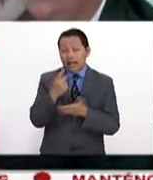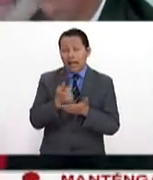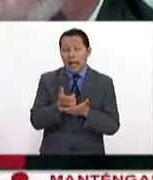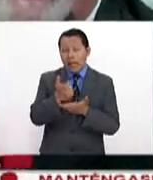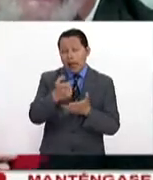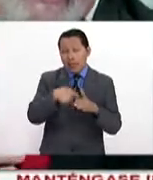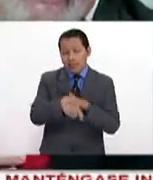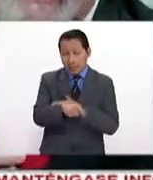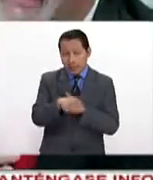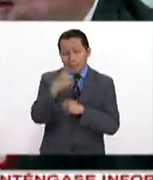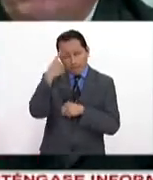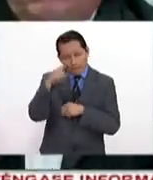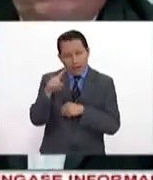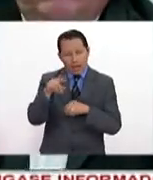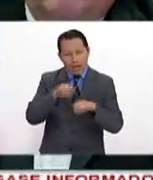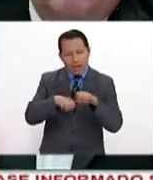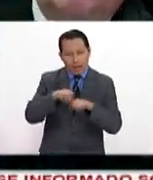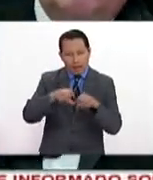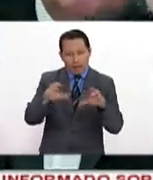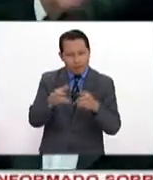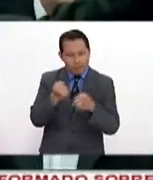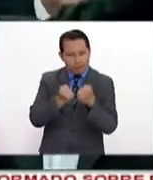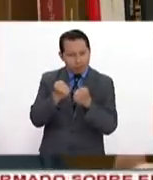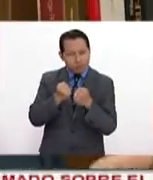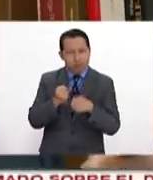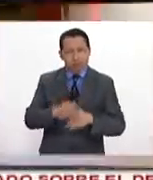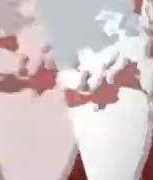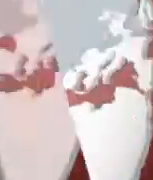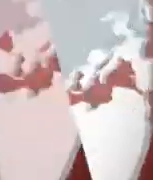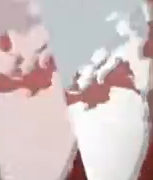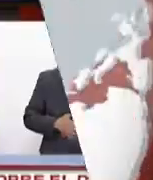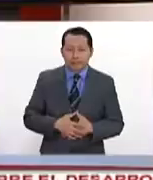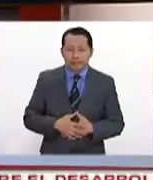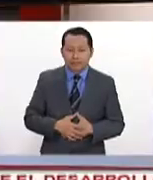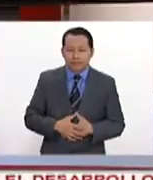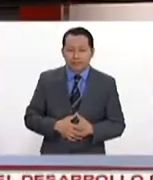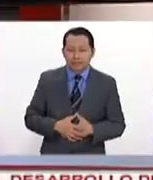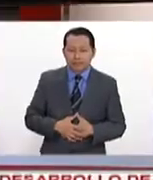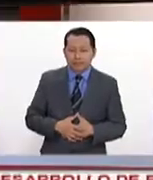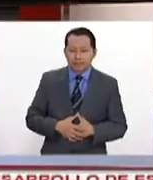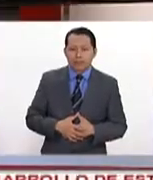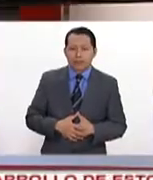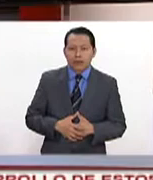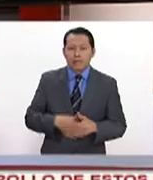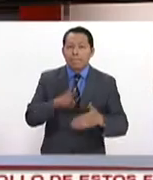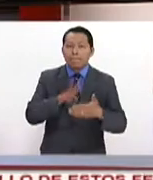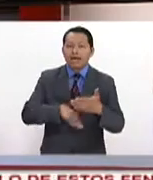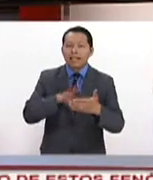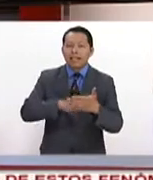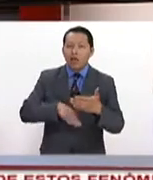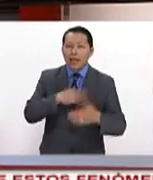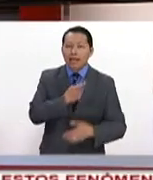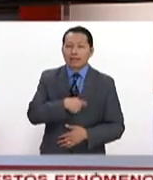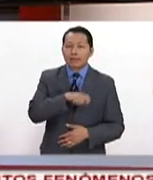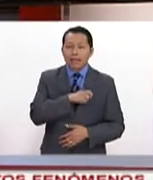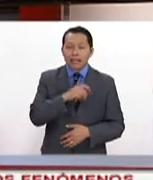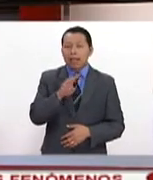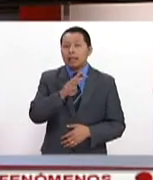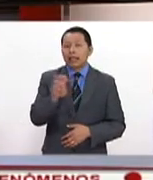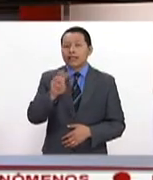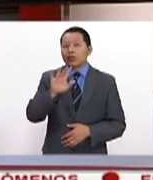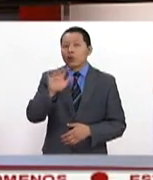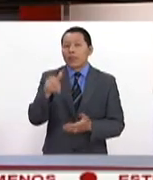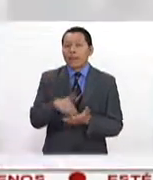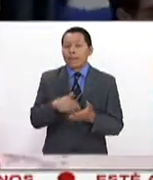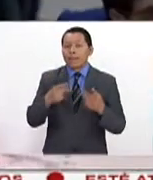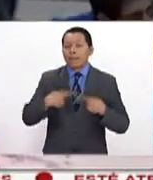favorecer a las empresas del sector automovilístico. En Barcelona, en España, cerca de 350